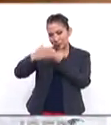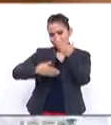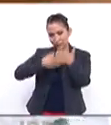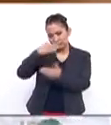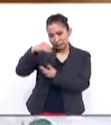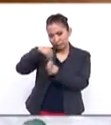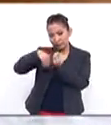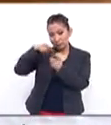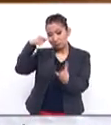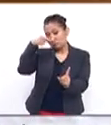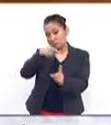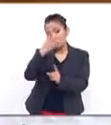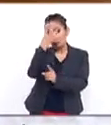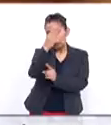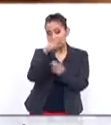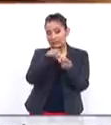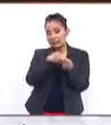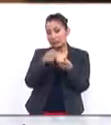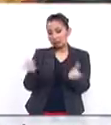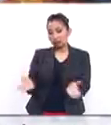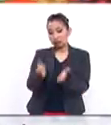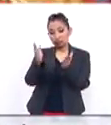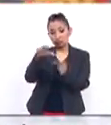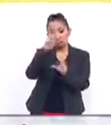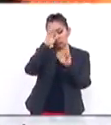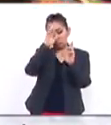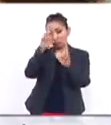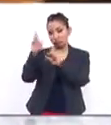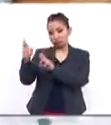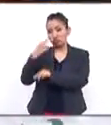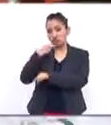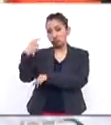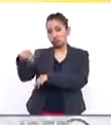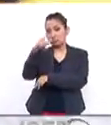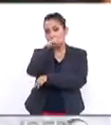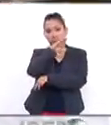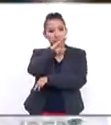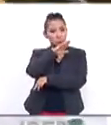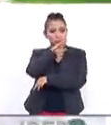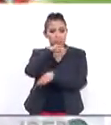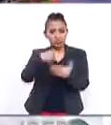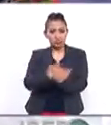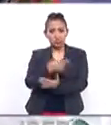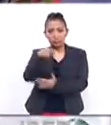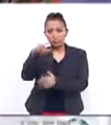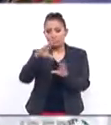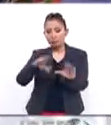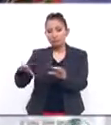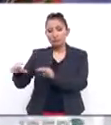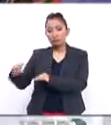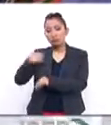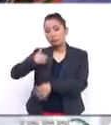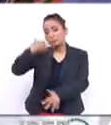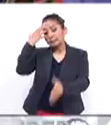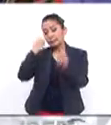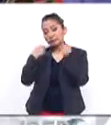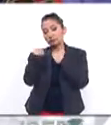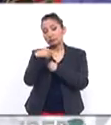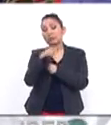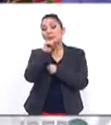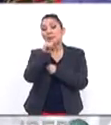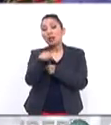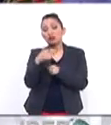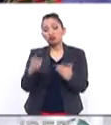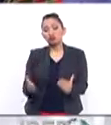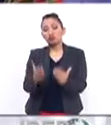Sostenible, el objetivo 4 incluye el fomento al pleno respeto hacia el uso de la lengua materna en la enseñanza y el aprendizaje, así como